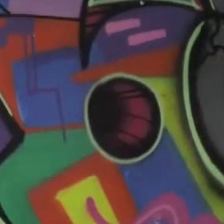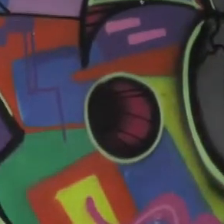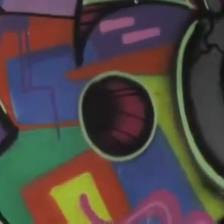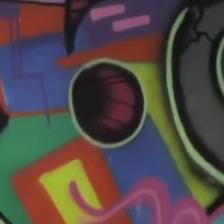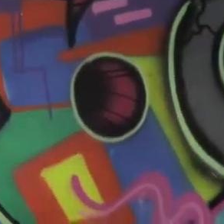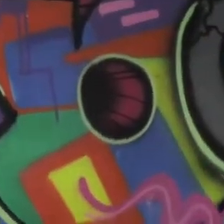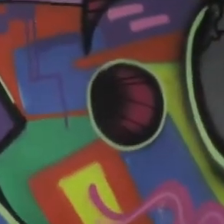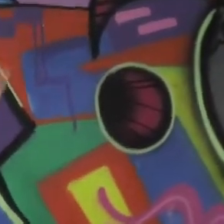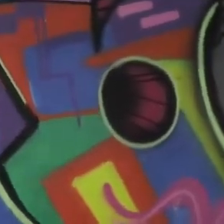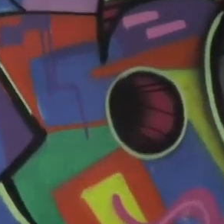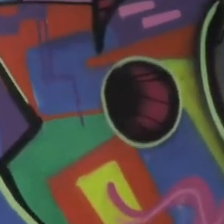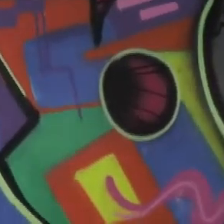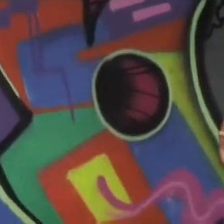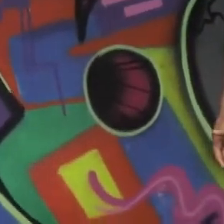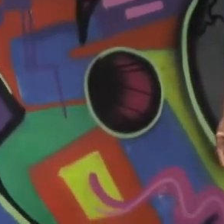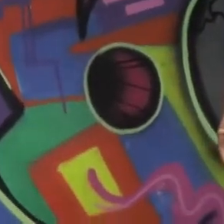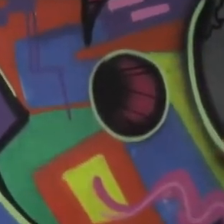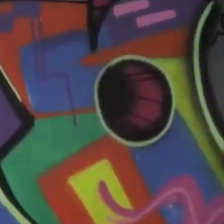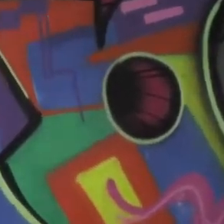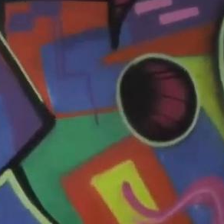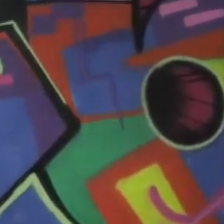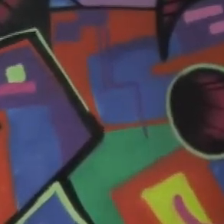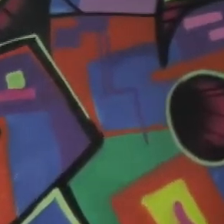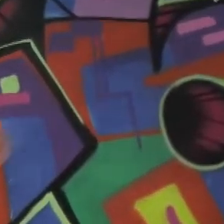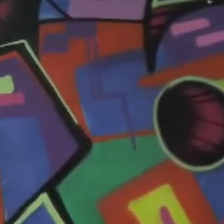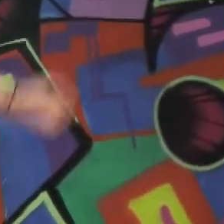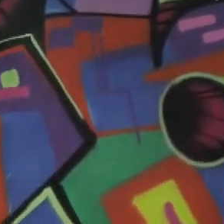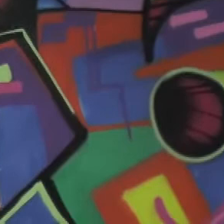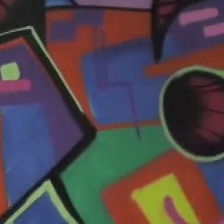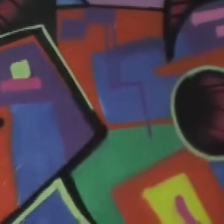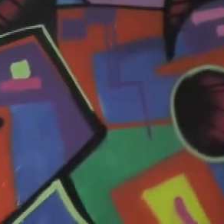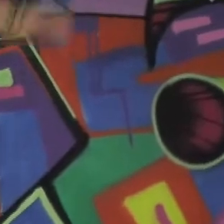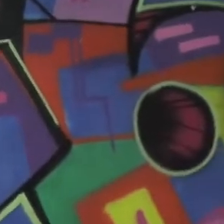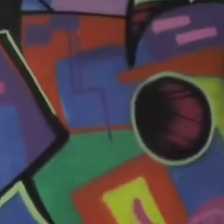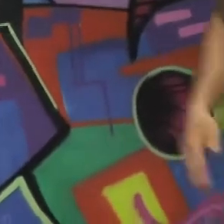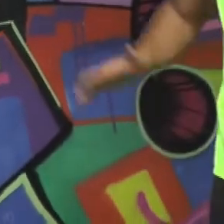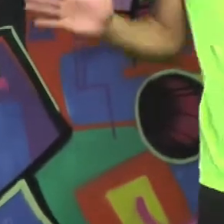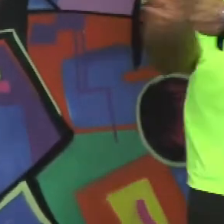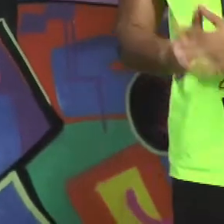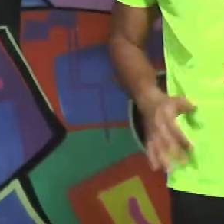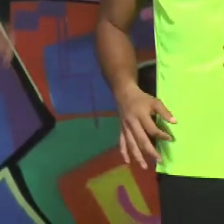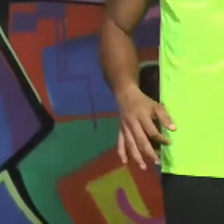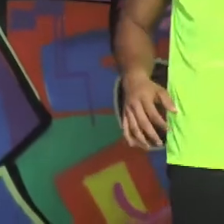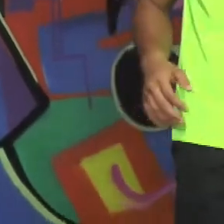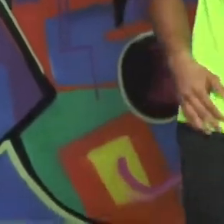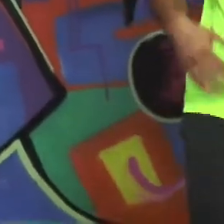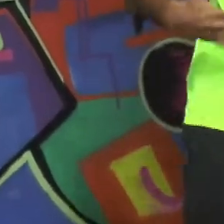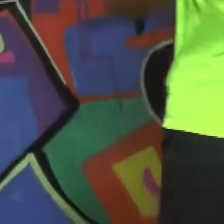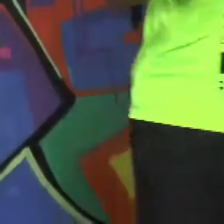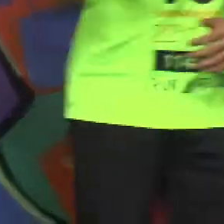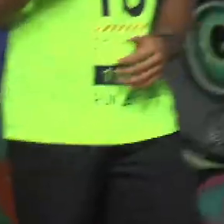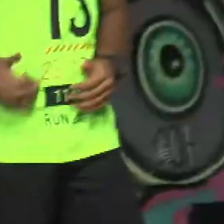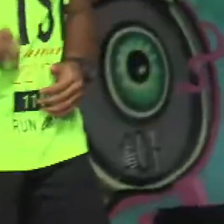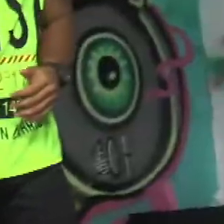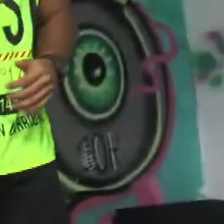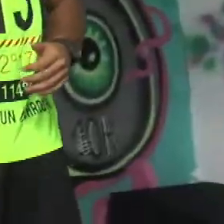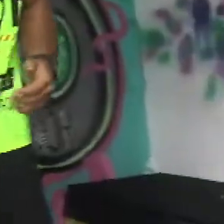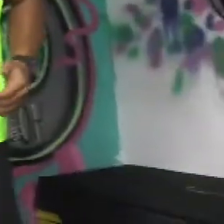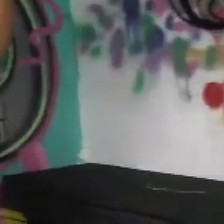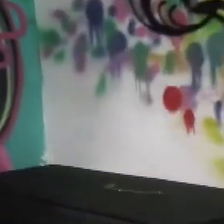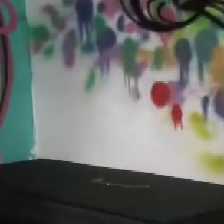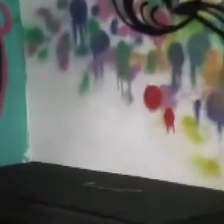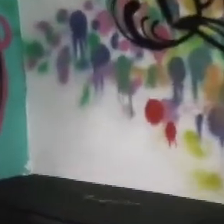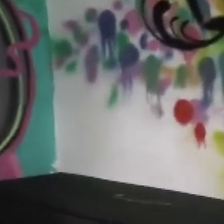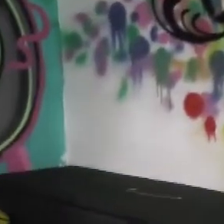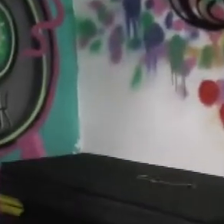15, 16, 17, 18, 19, 20. Exacto. Tercer trabajo, vamos a hacer sentadillas,